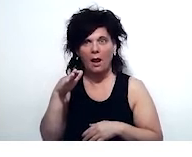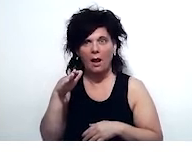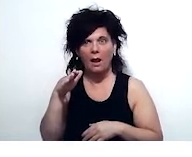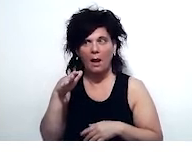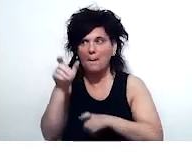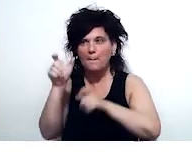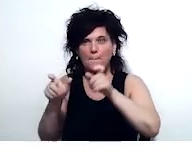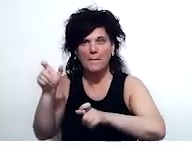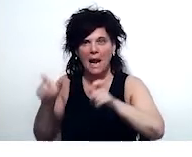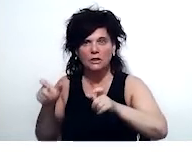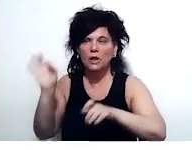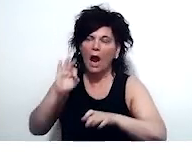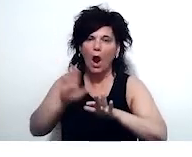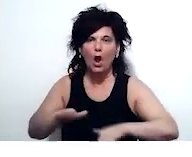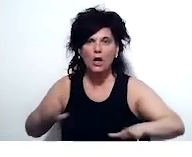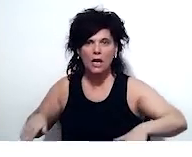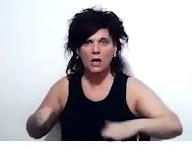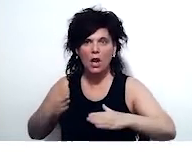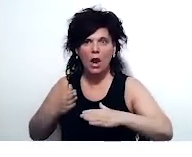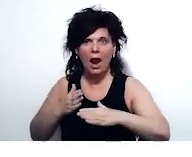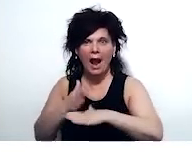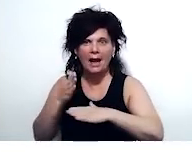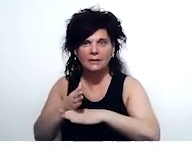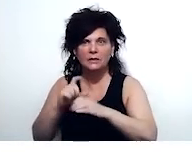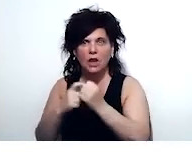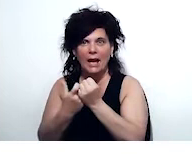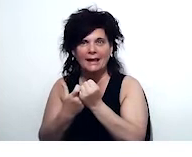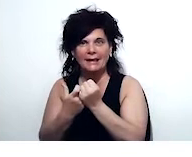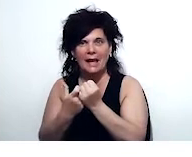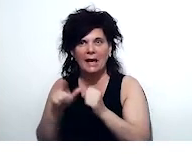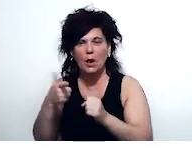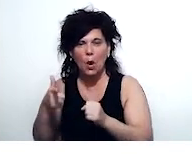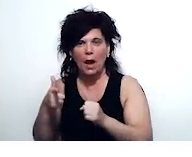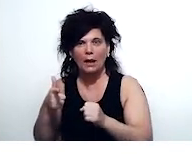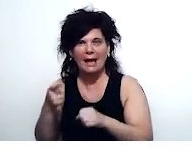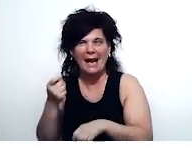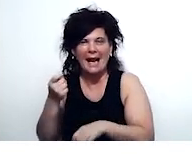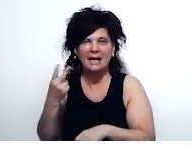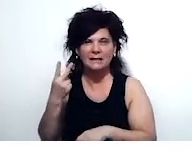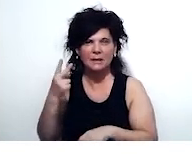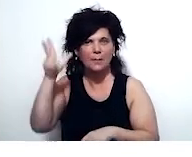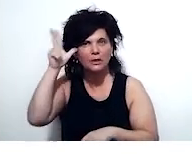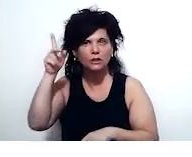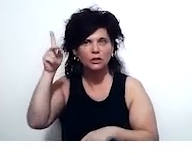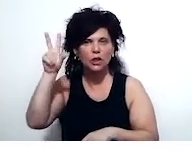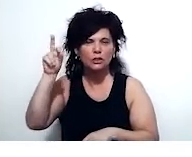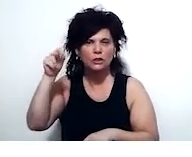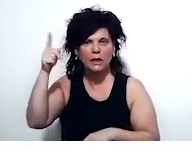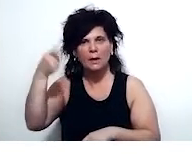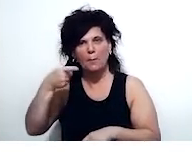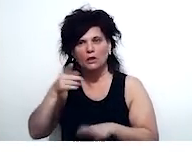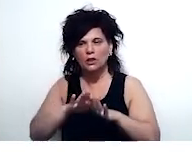muy pocas personas o niños sin acceso a Internet en clases pudientes, y más o menos casi un 28, un